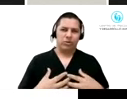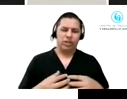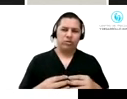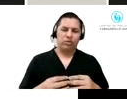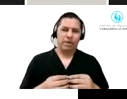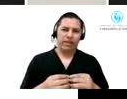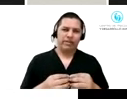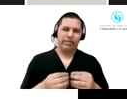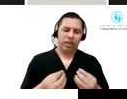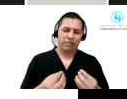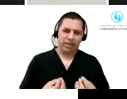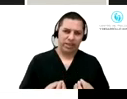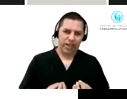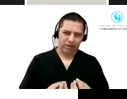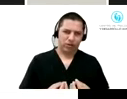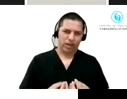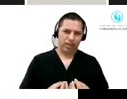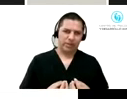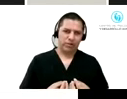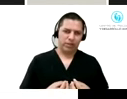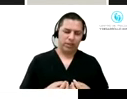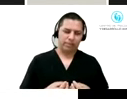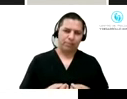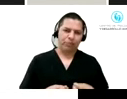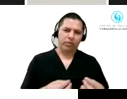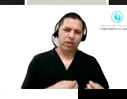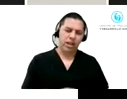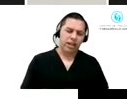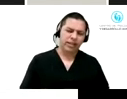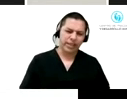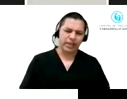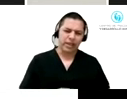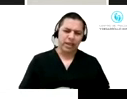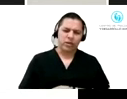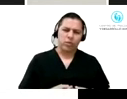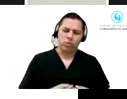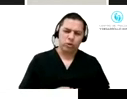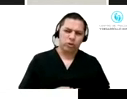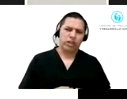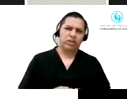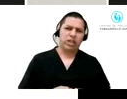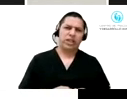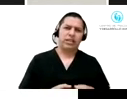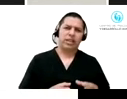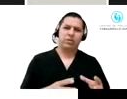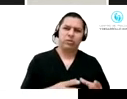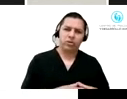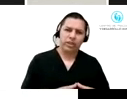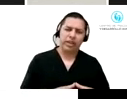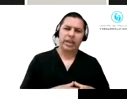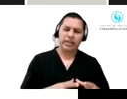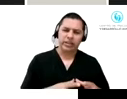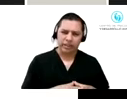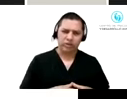las emociones es una parte fundamental en todas las personas. Hace muchos años atrás, tal vez